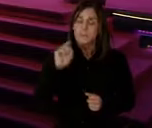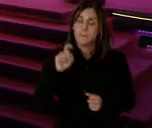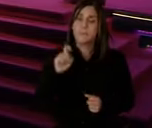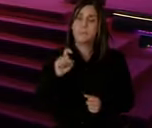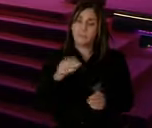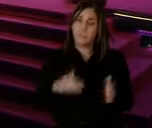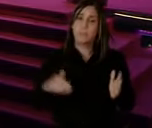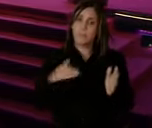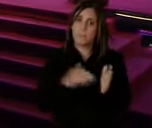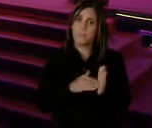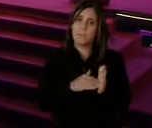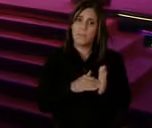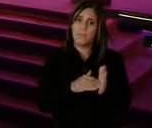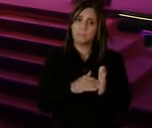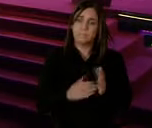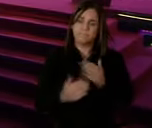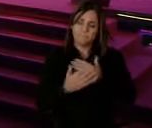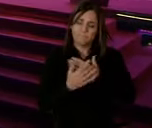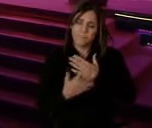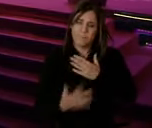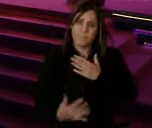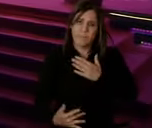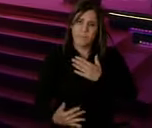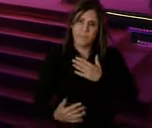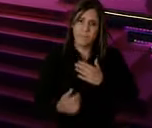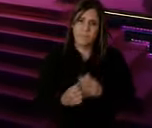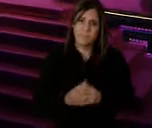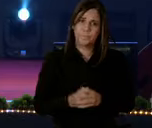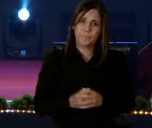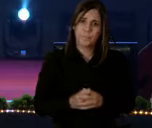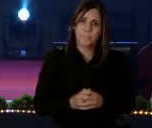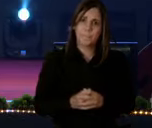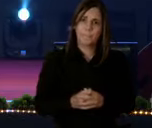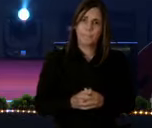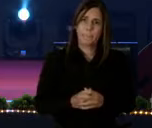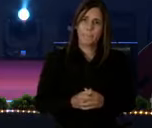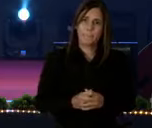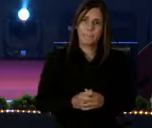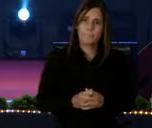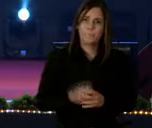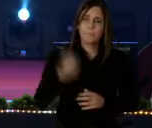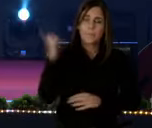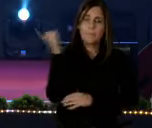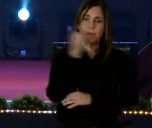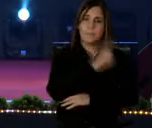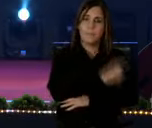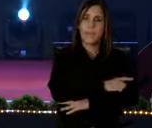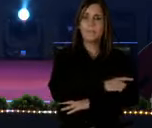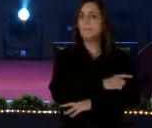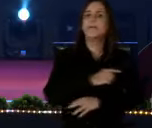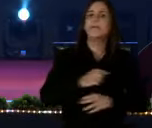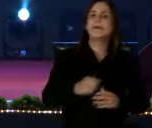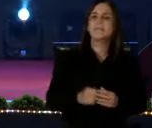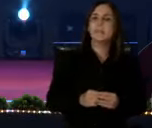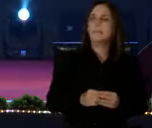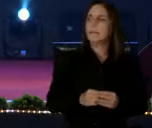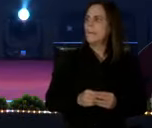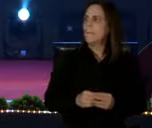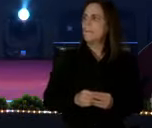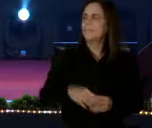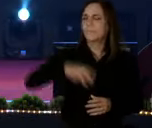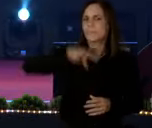escasez, así que es bueno regalar vida también. El Día de Acción de Gracias siempre nos reunimos, así que vamos este año a darle